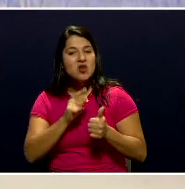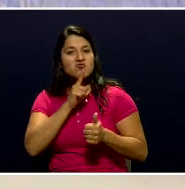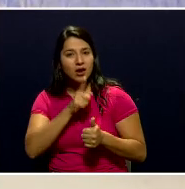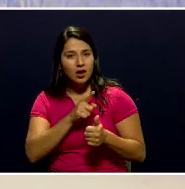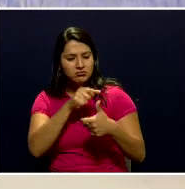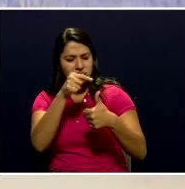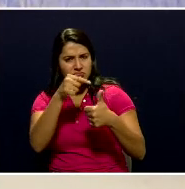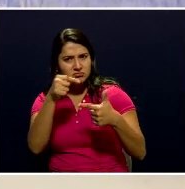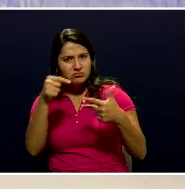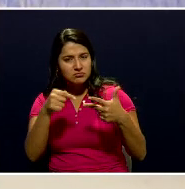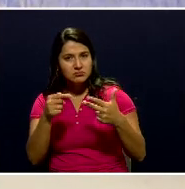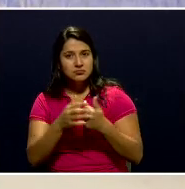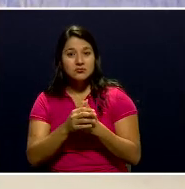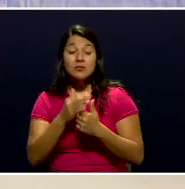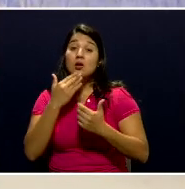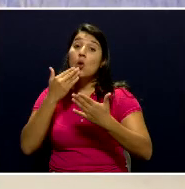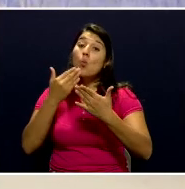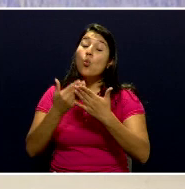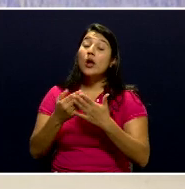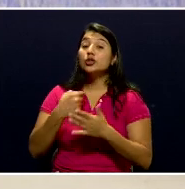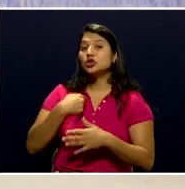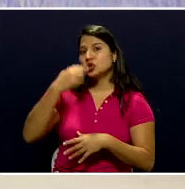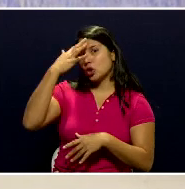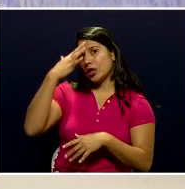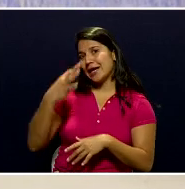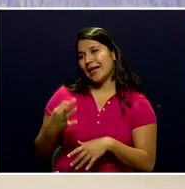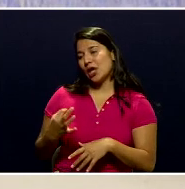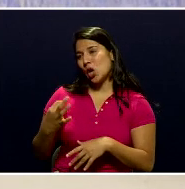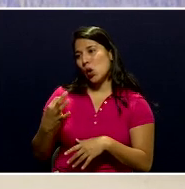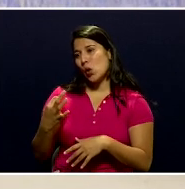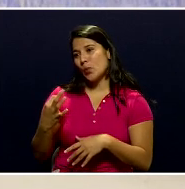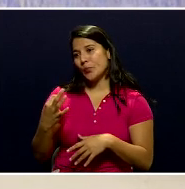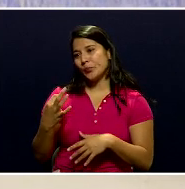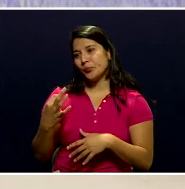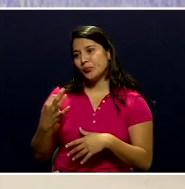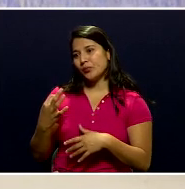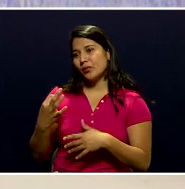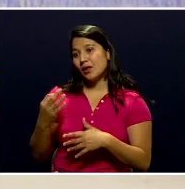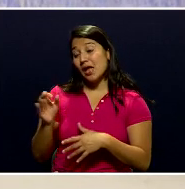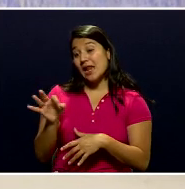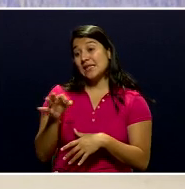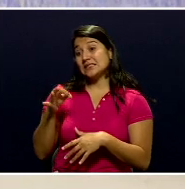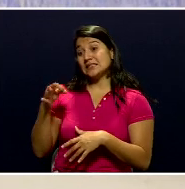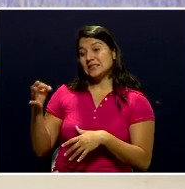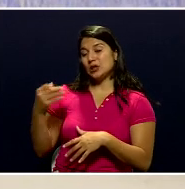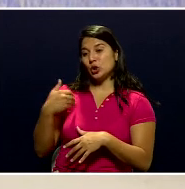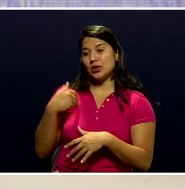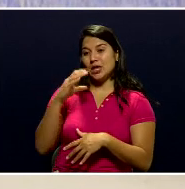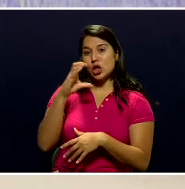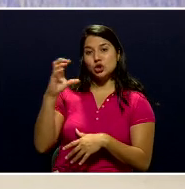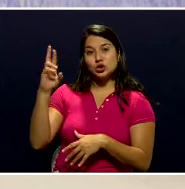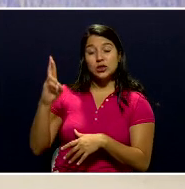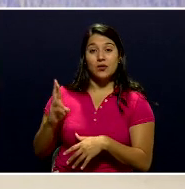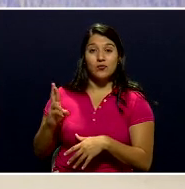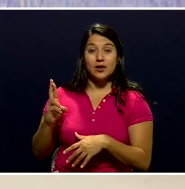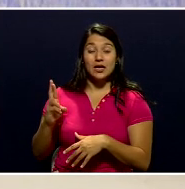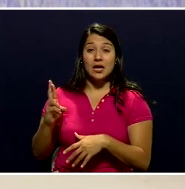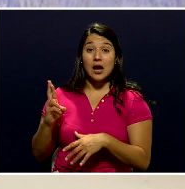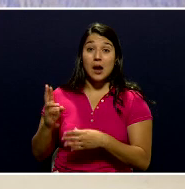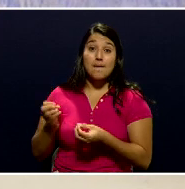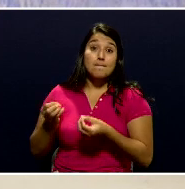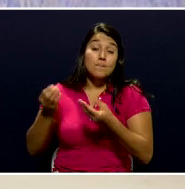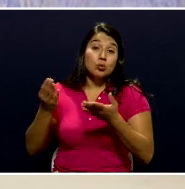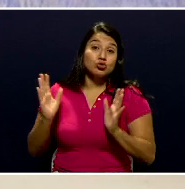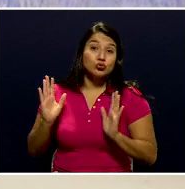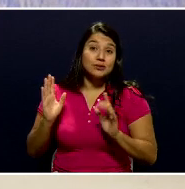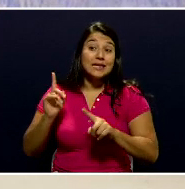Bueno, yo creo que el estilo de la arquitectura costarricense es mucho y depende del momento